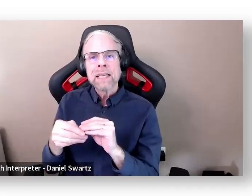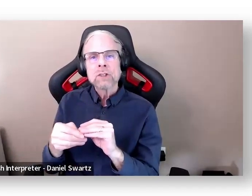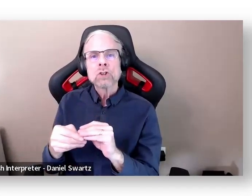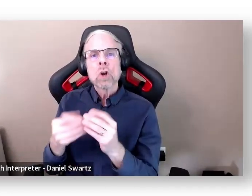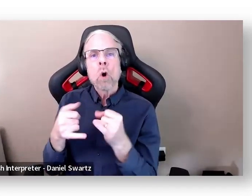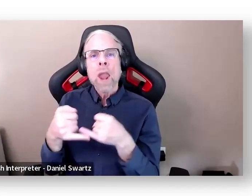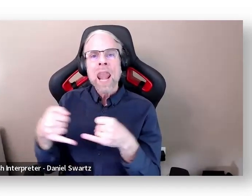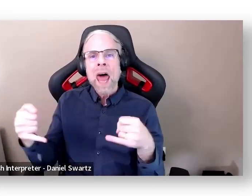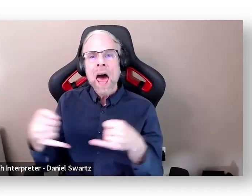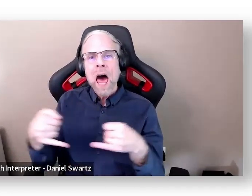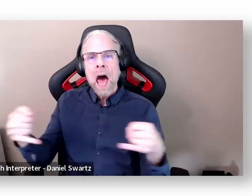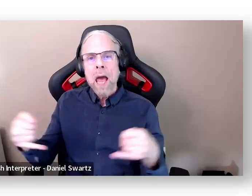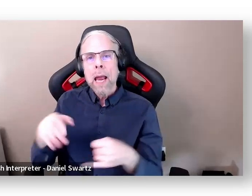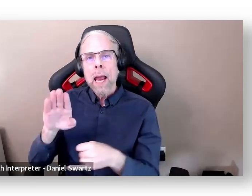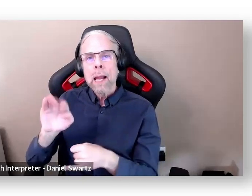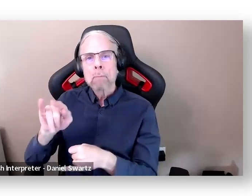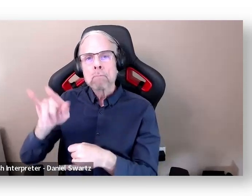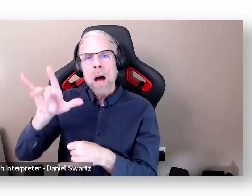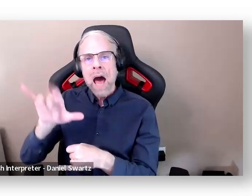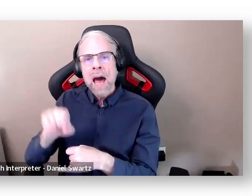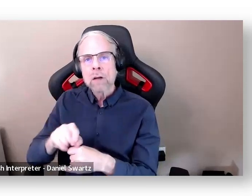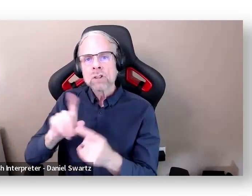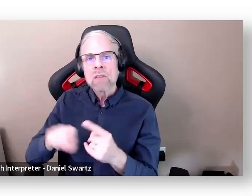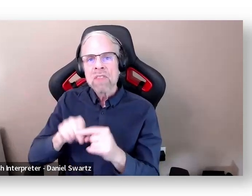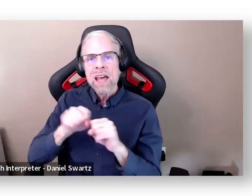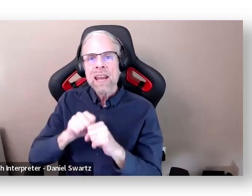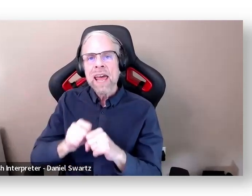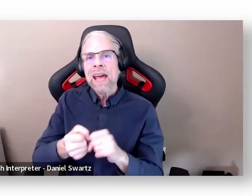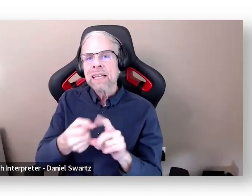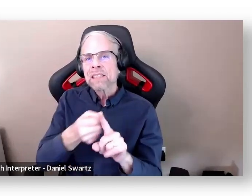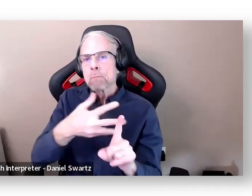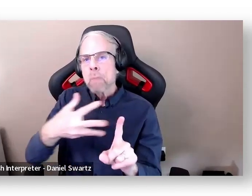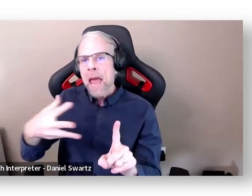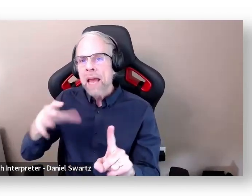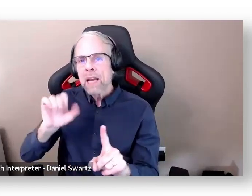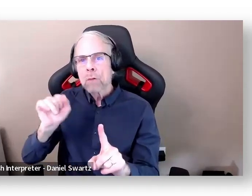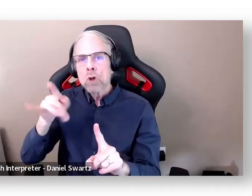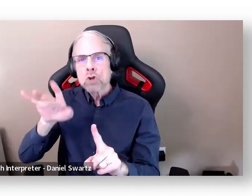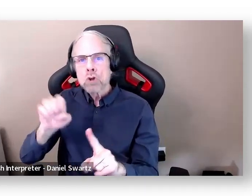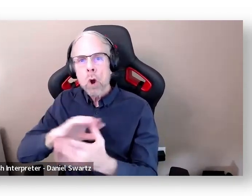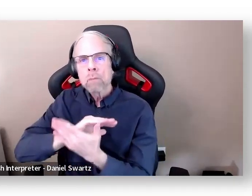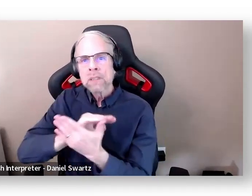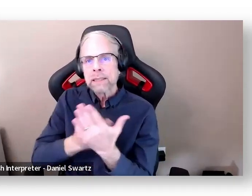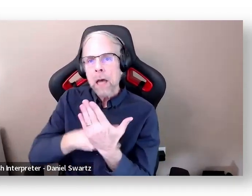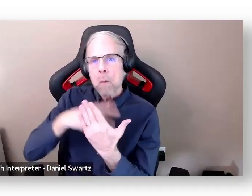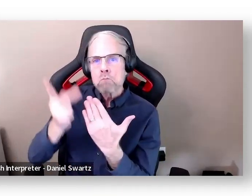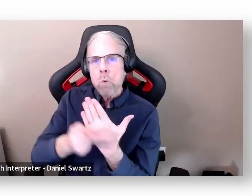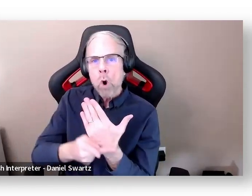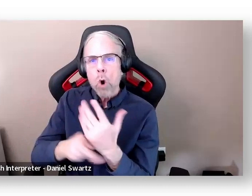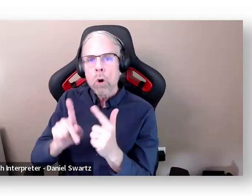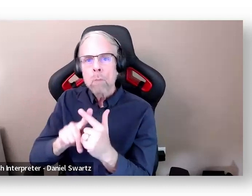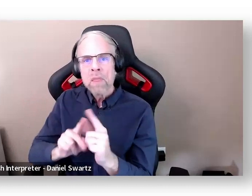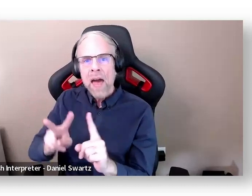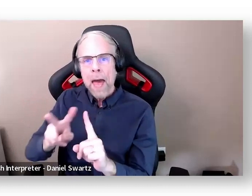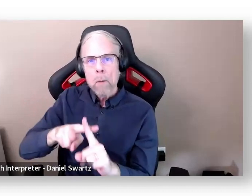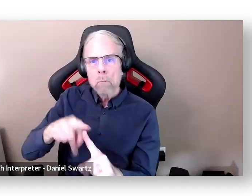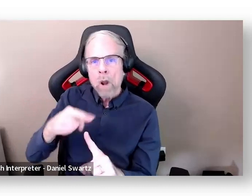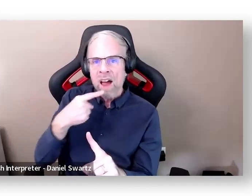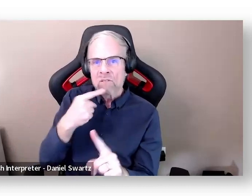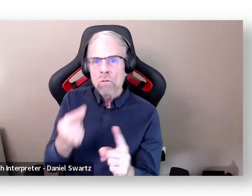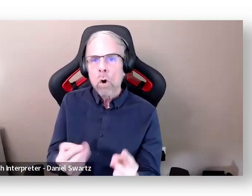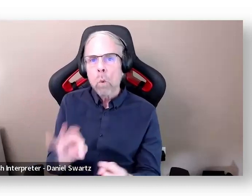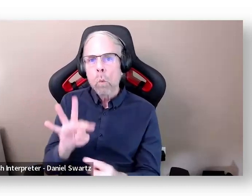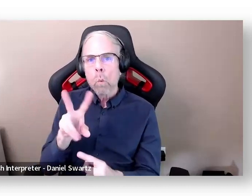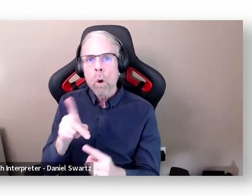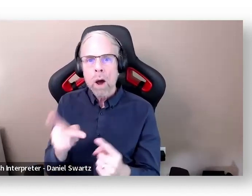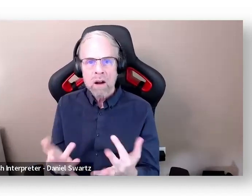da la área adicional. Entonces, nosotros estamos expandiendo de los programas